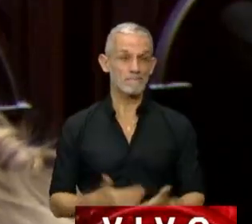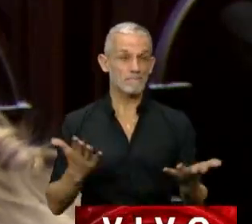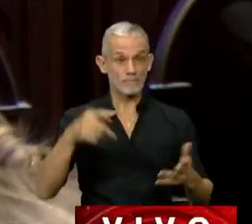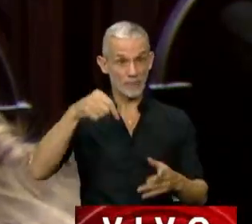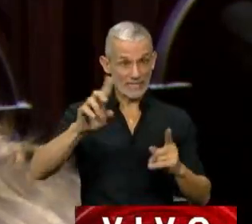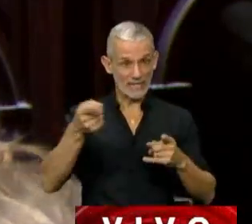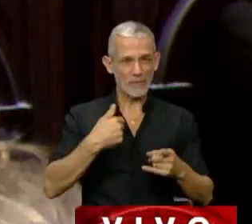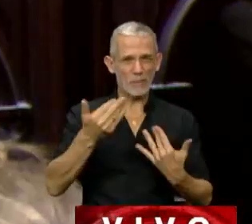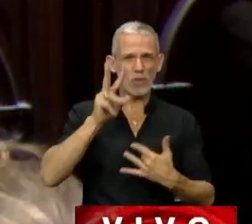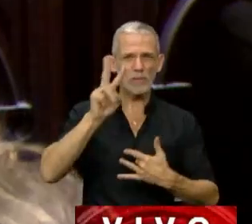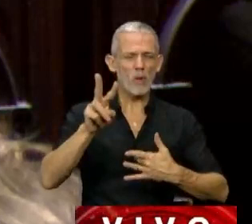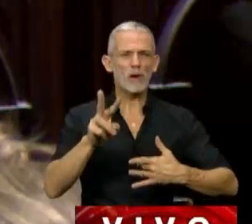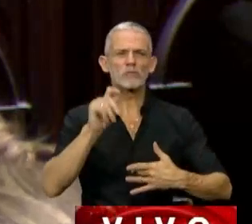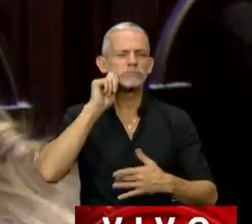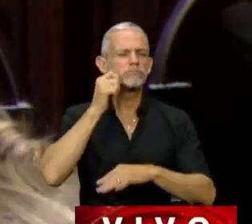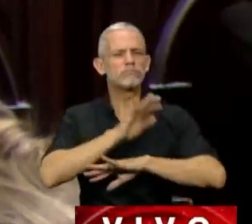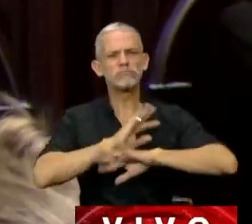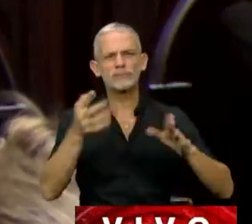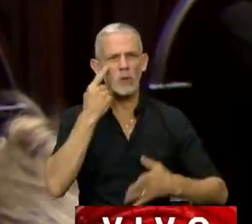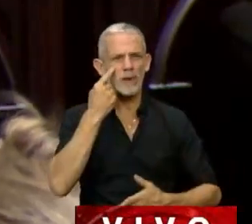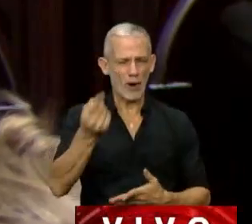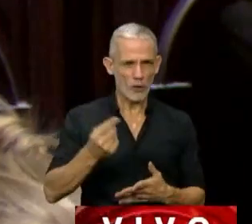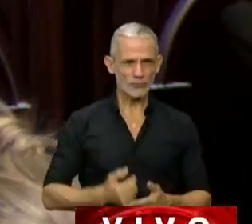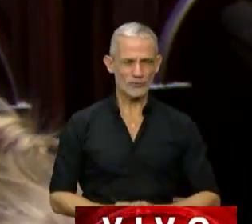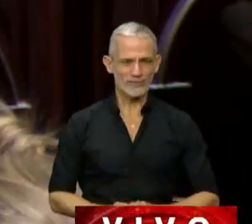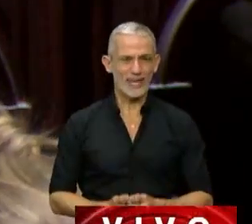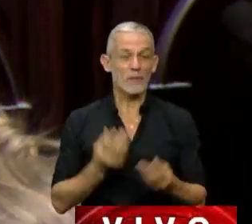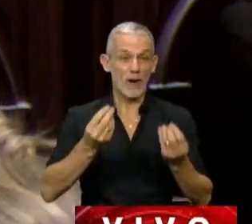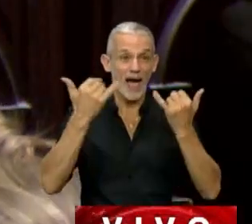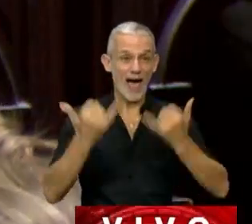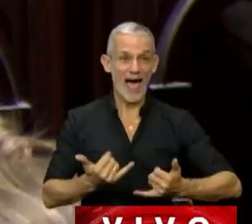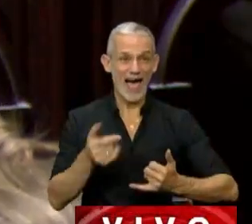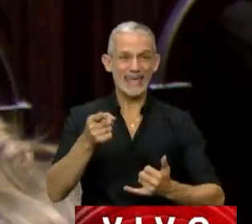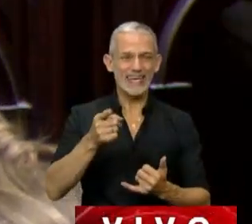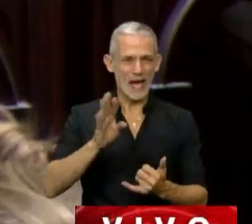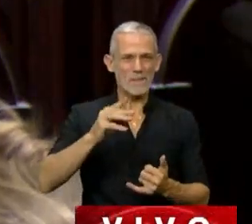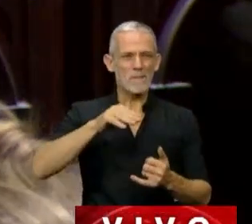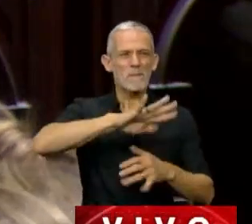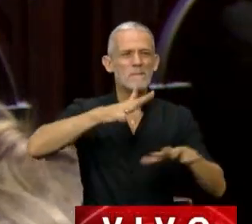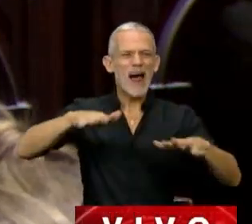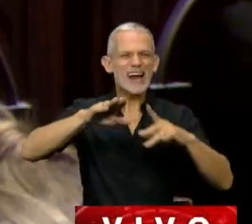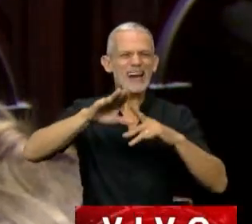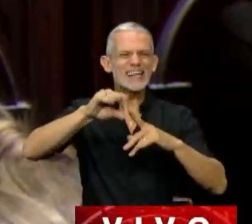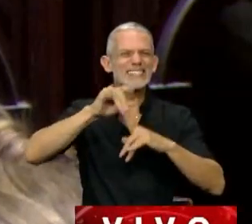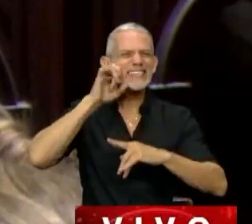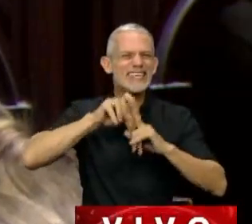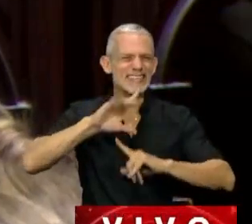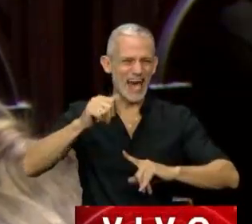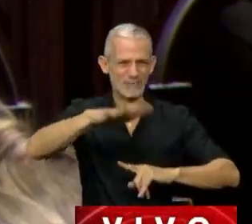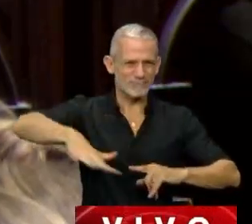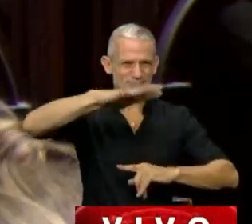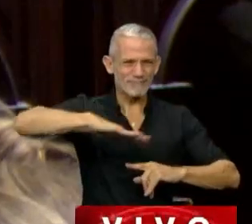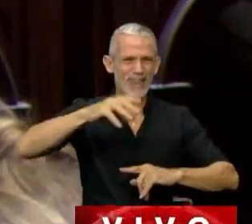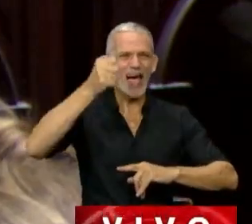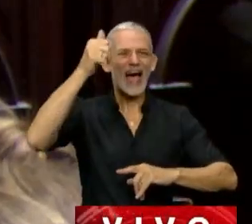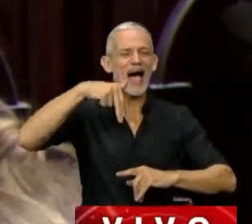Aquí también podemos ver un espectáculo digno de conocer, porque tiene aquí en Mar Chiquita, en esta región de Ancenusa, la